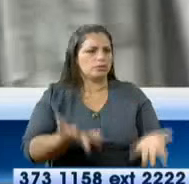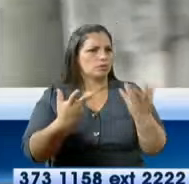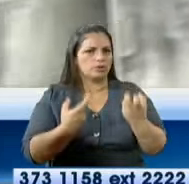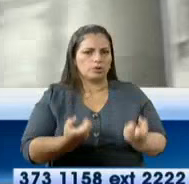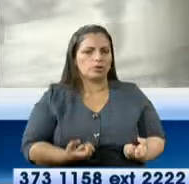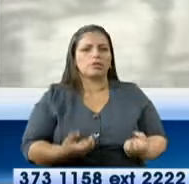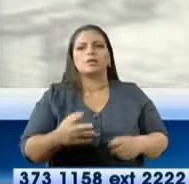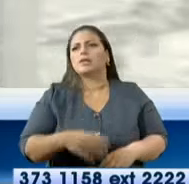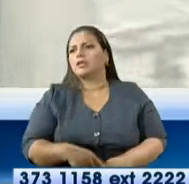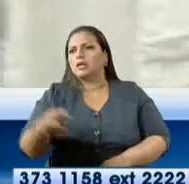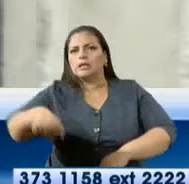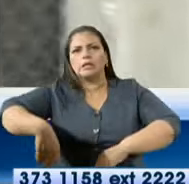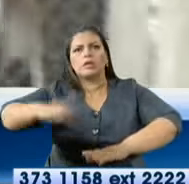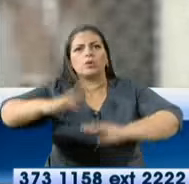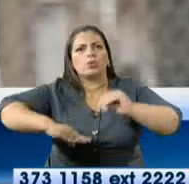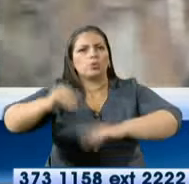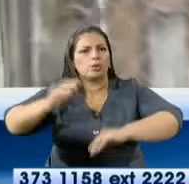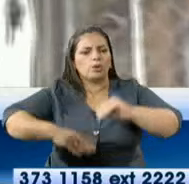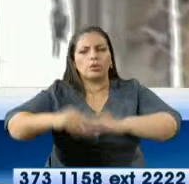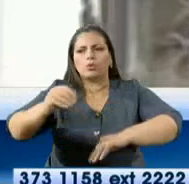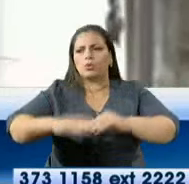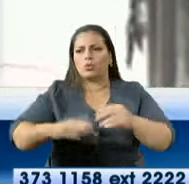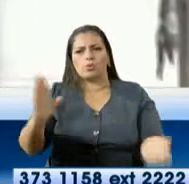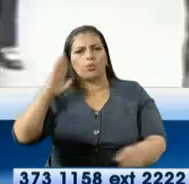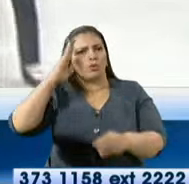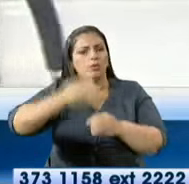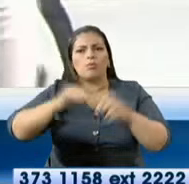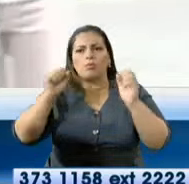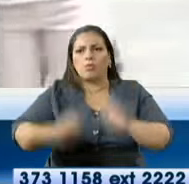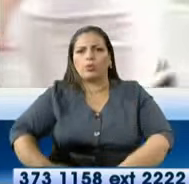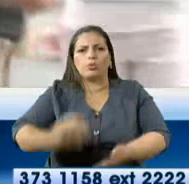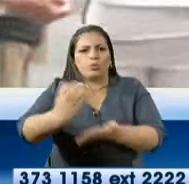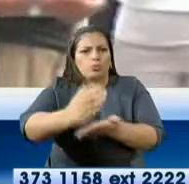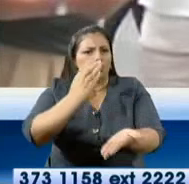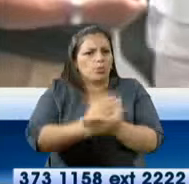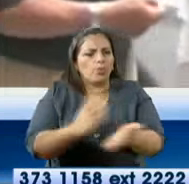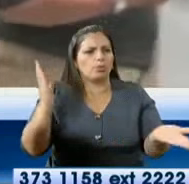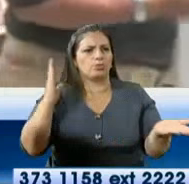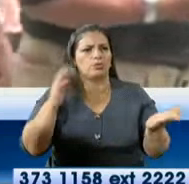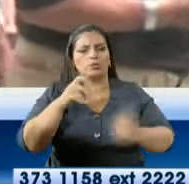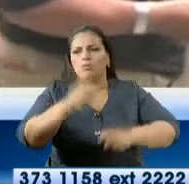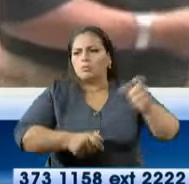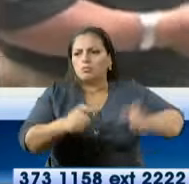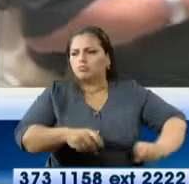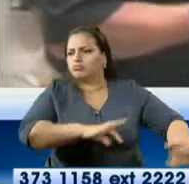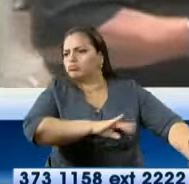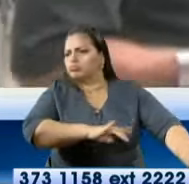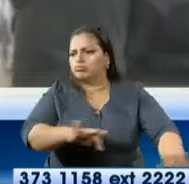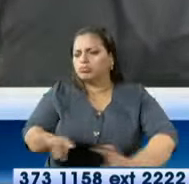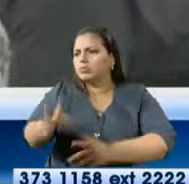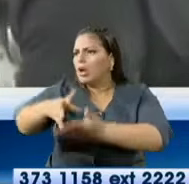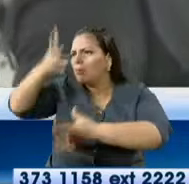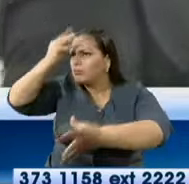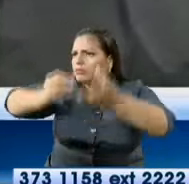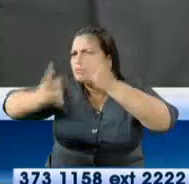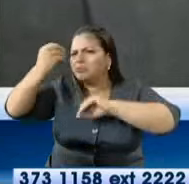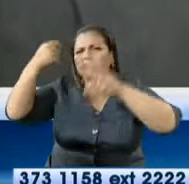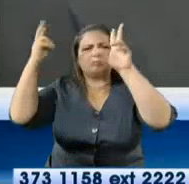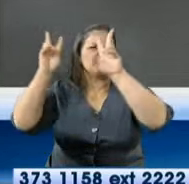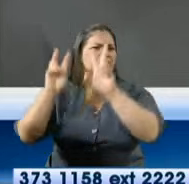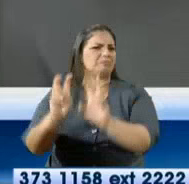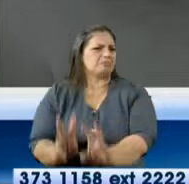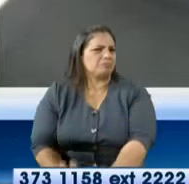los adultos de tercera edad, como ya Tommy y yo tengo la tercera edad, entonces es muy indispensable esto. Lo que queremos es que sea rápido. Sí, nada